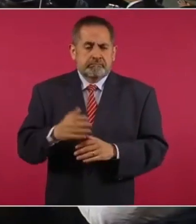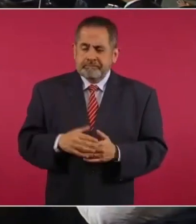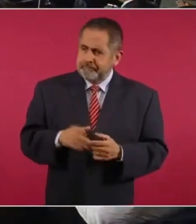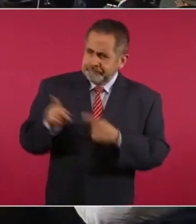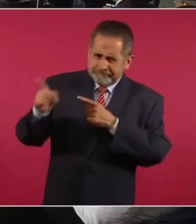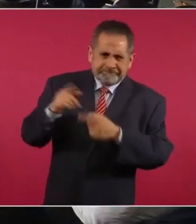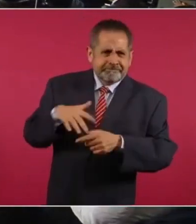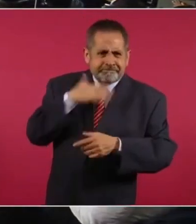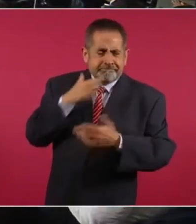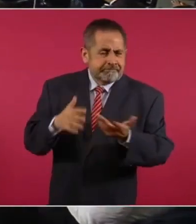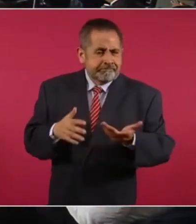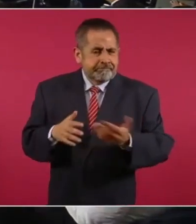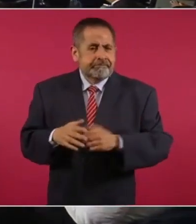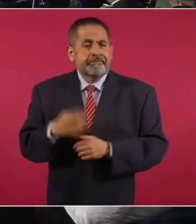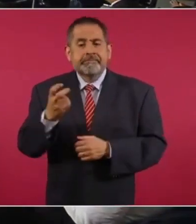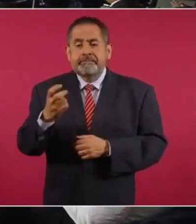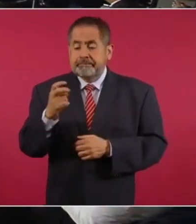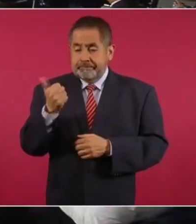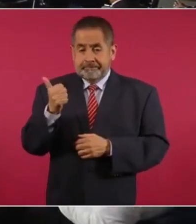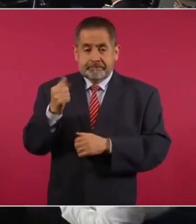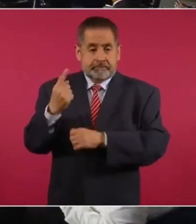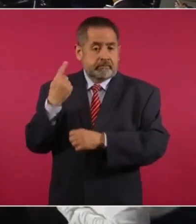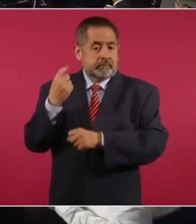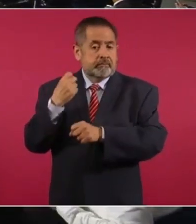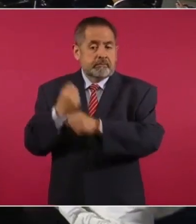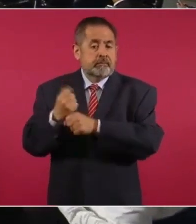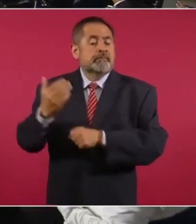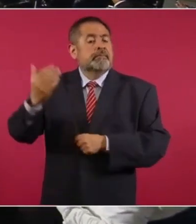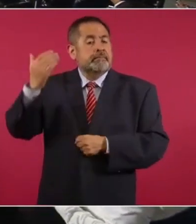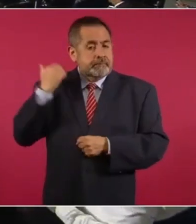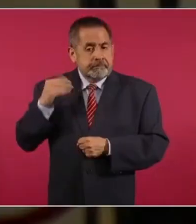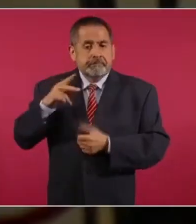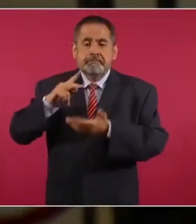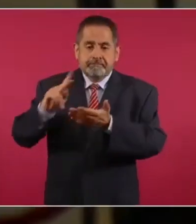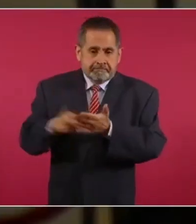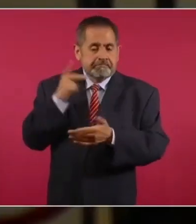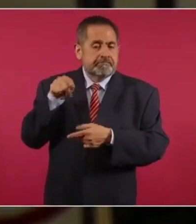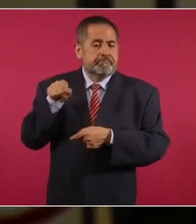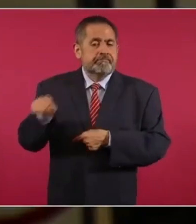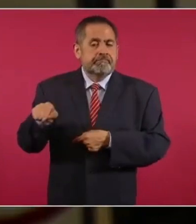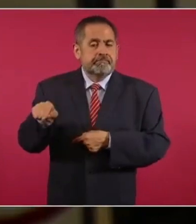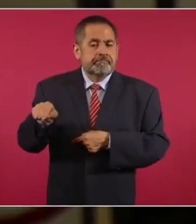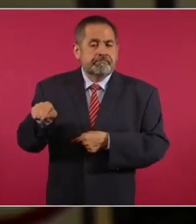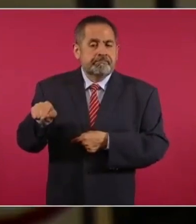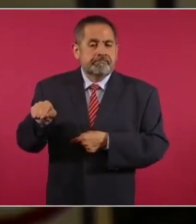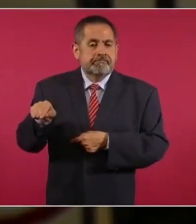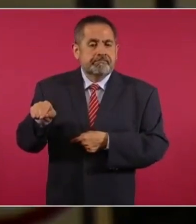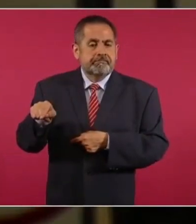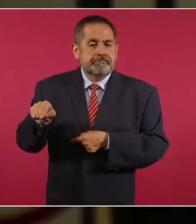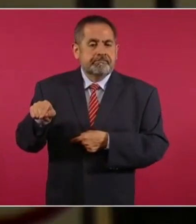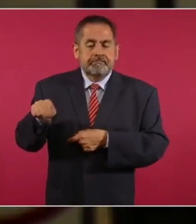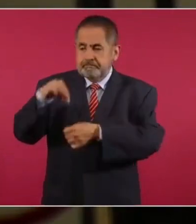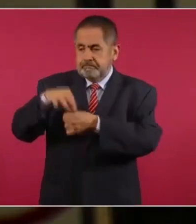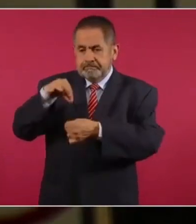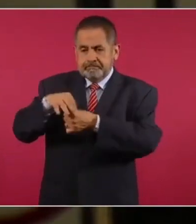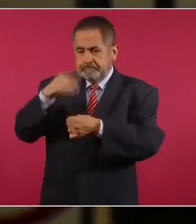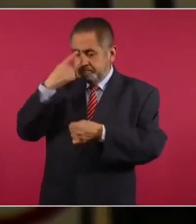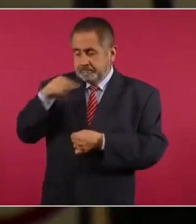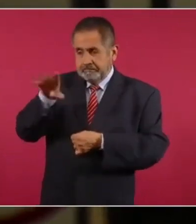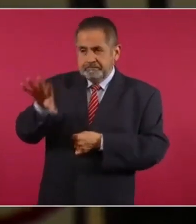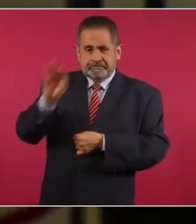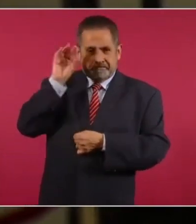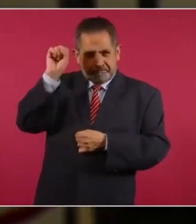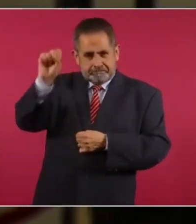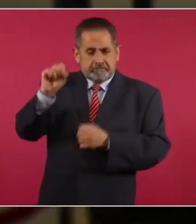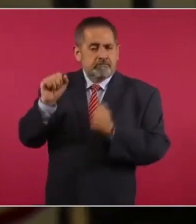correctos, por lo que en agosto, igual del año pasado, se volvieron a llevar en elecciones, esta vez